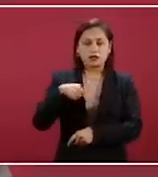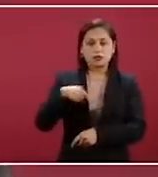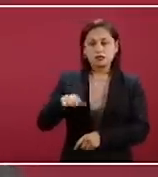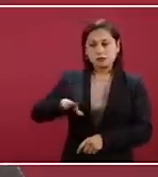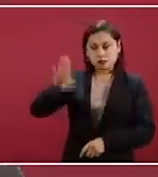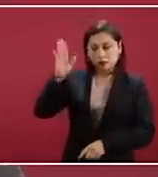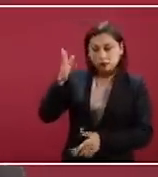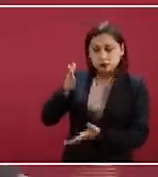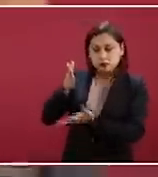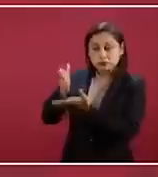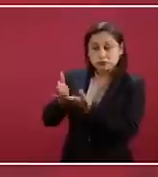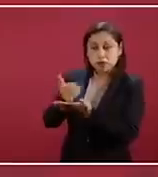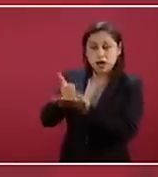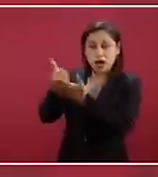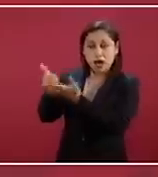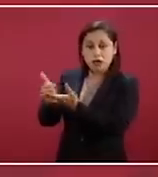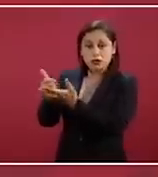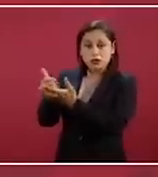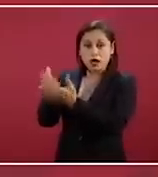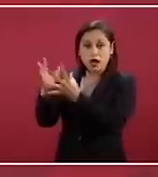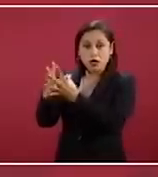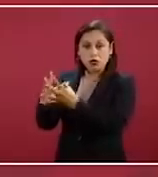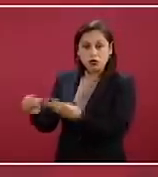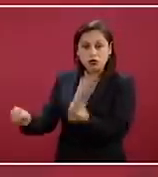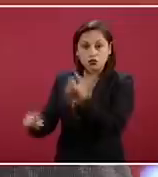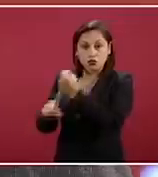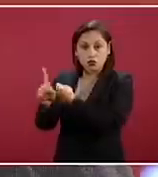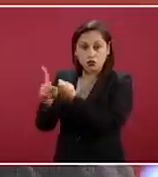y que no se tenga que ir a tribunales,